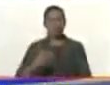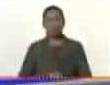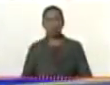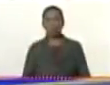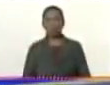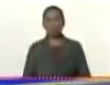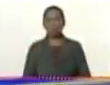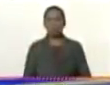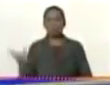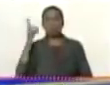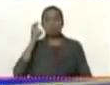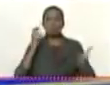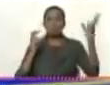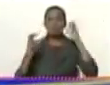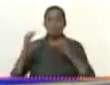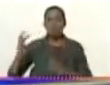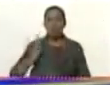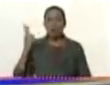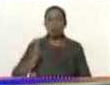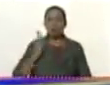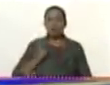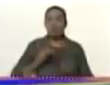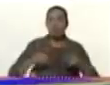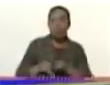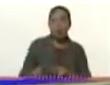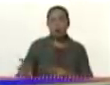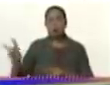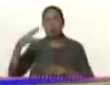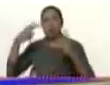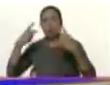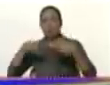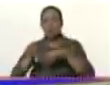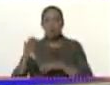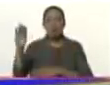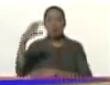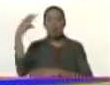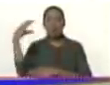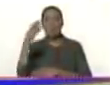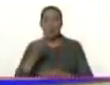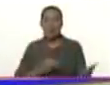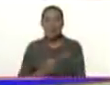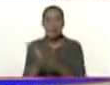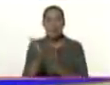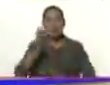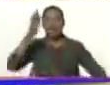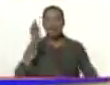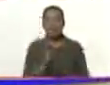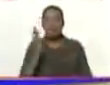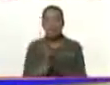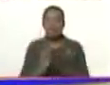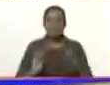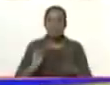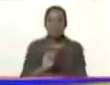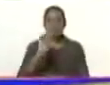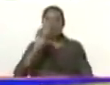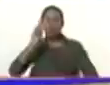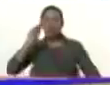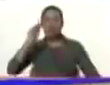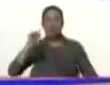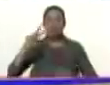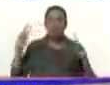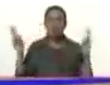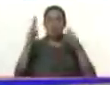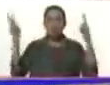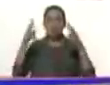Que se escuche en Washington, que se escuche en Bogotá. ¡Leales siempre! ¡Que viva